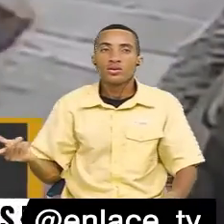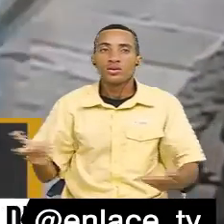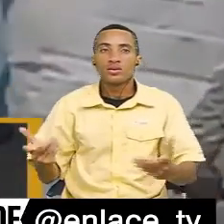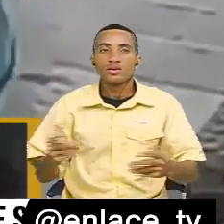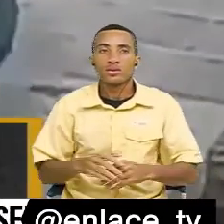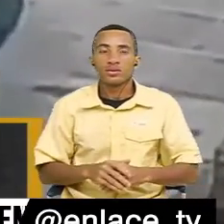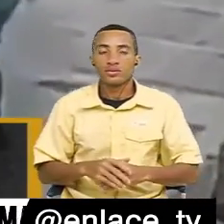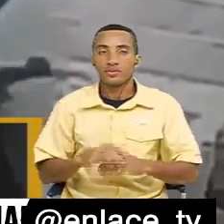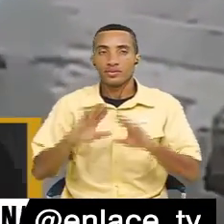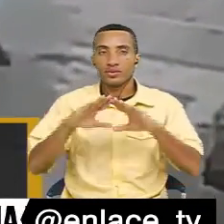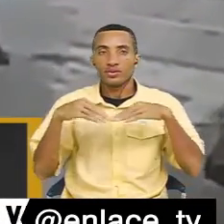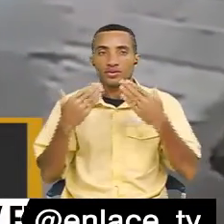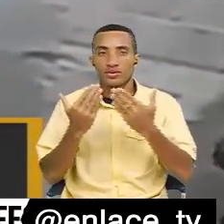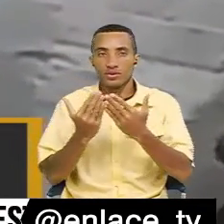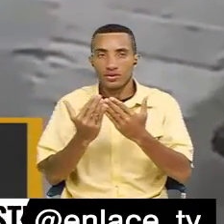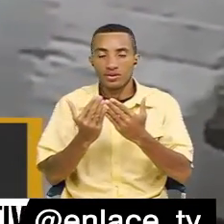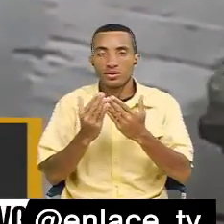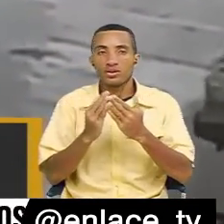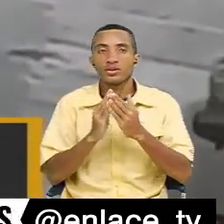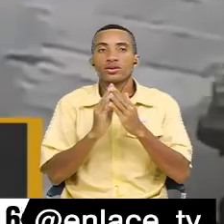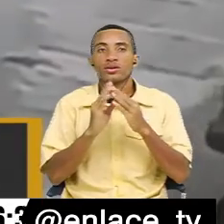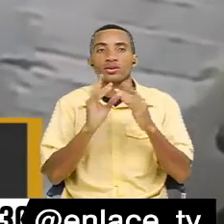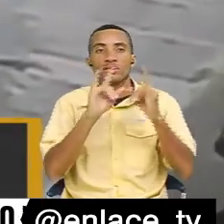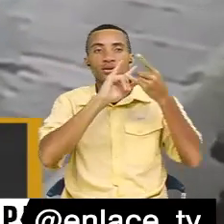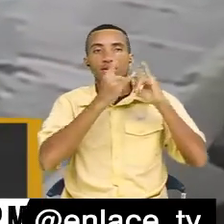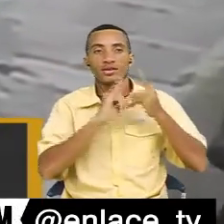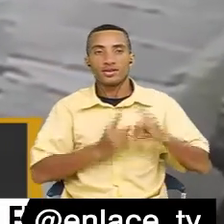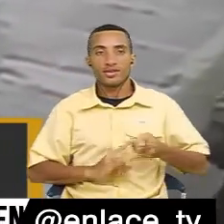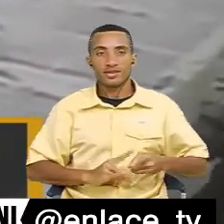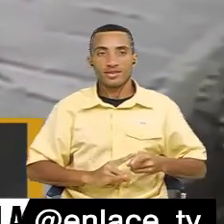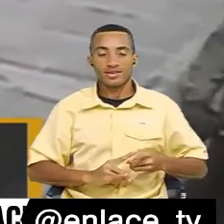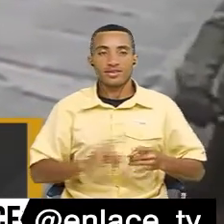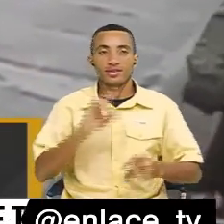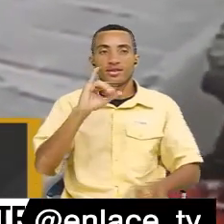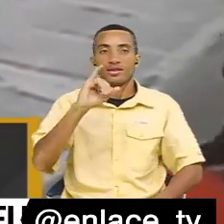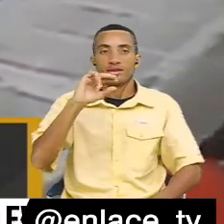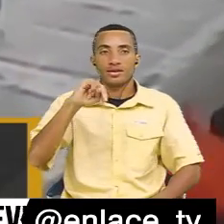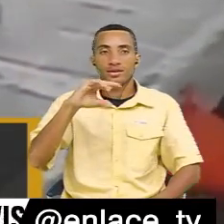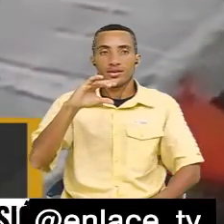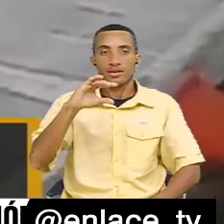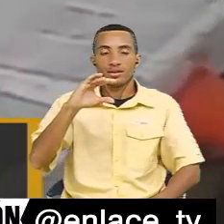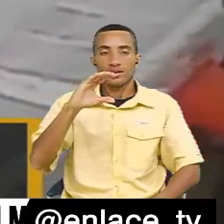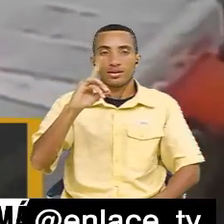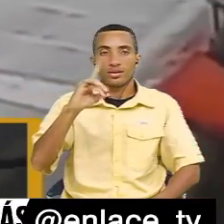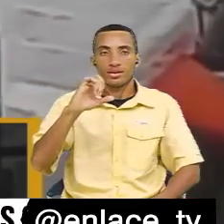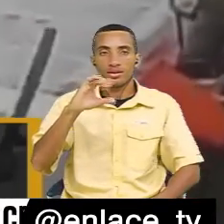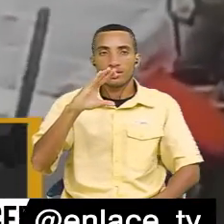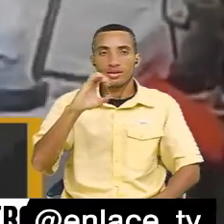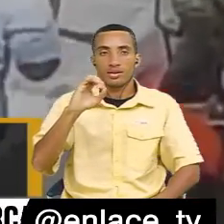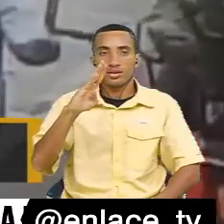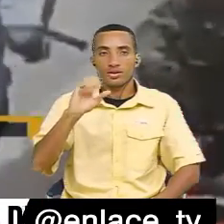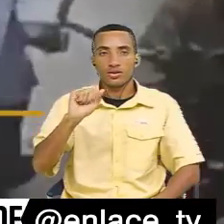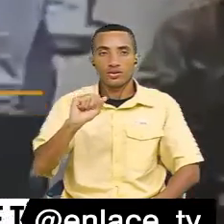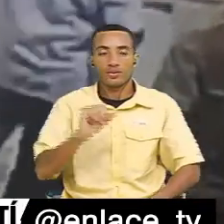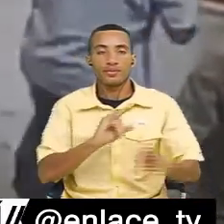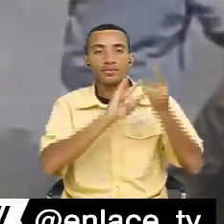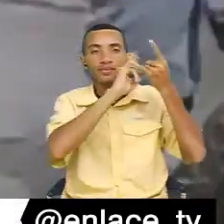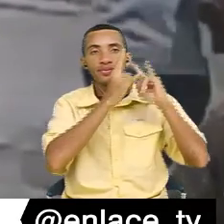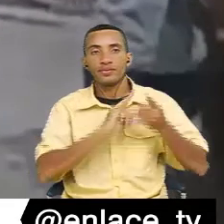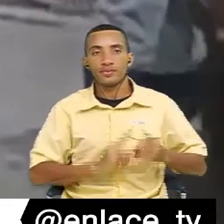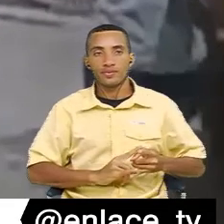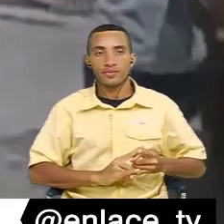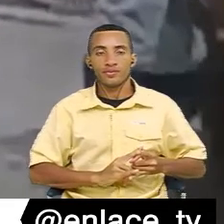inmediaciones del colegio Intecoa y las instalaciones de MD de Café Salud. Según conoció Enlace Noticias de parte